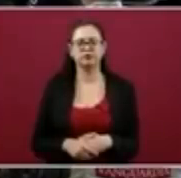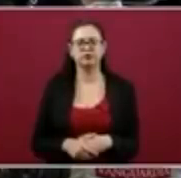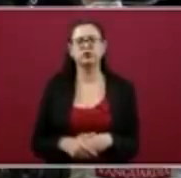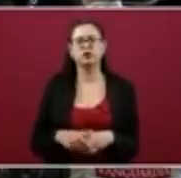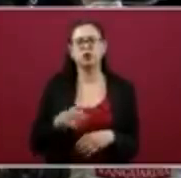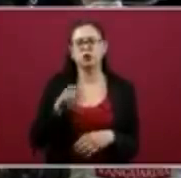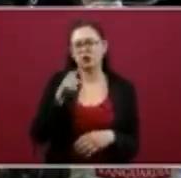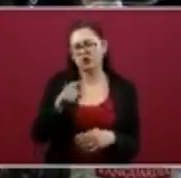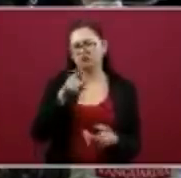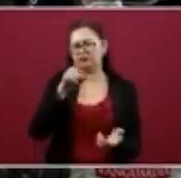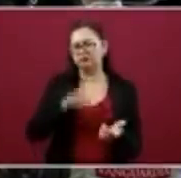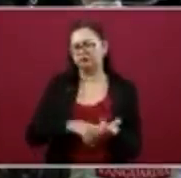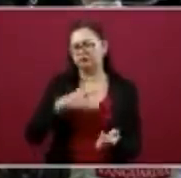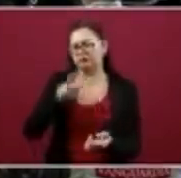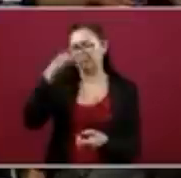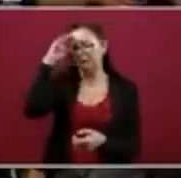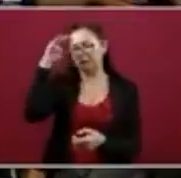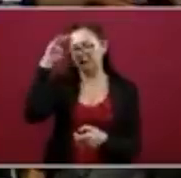un grupo